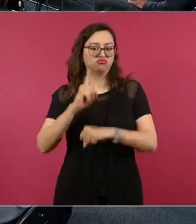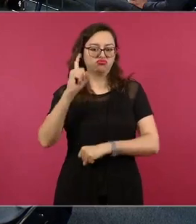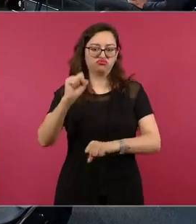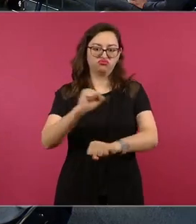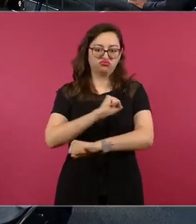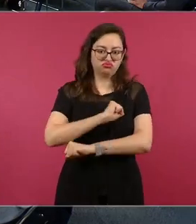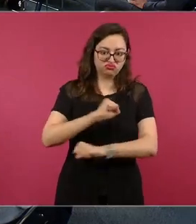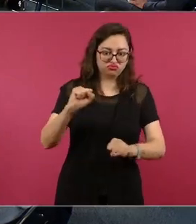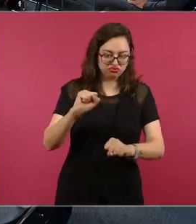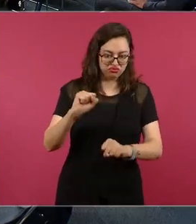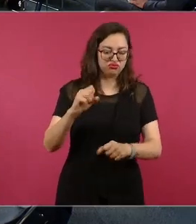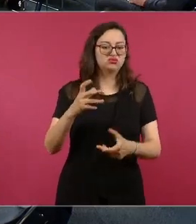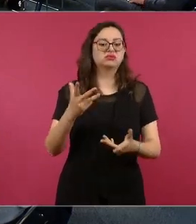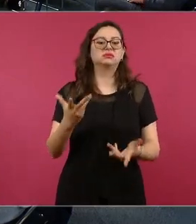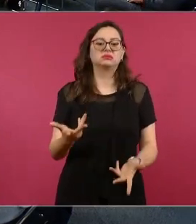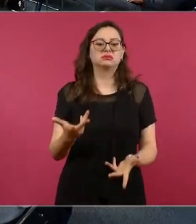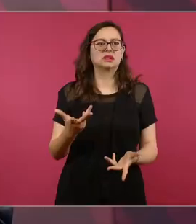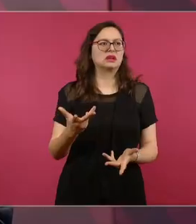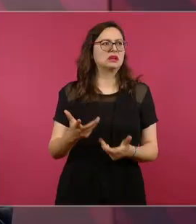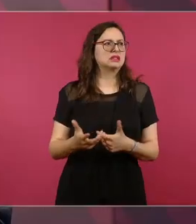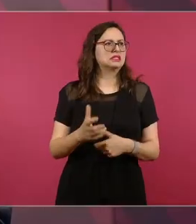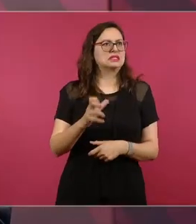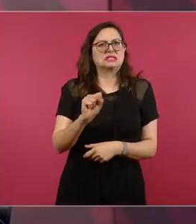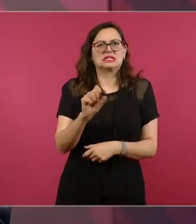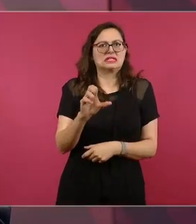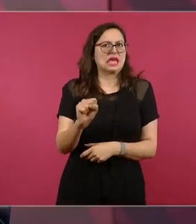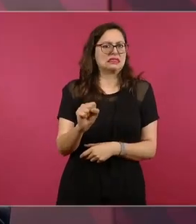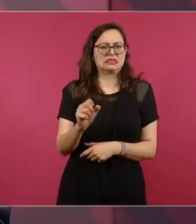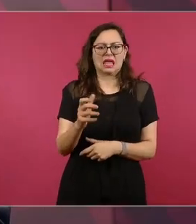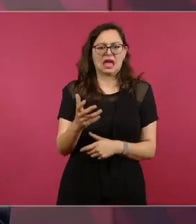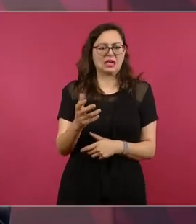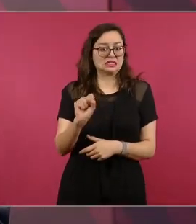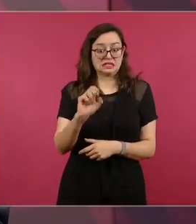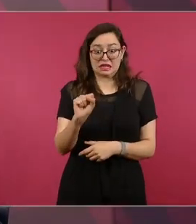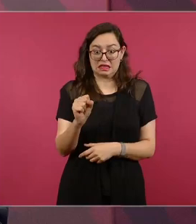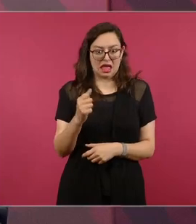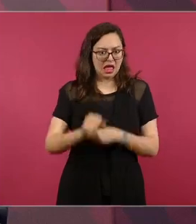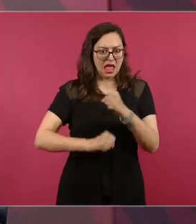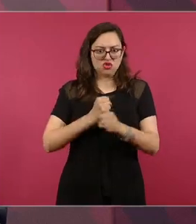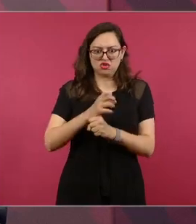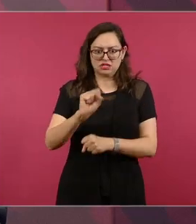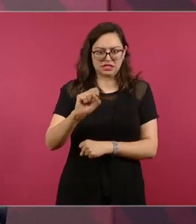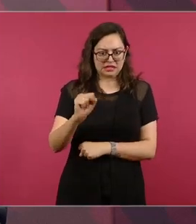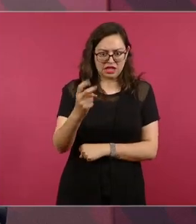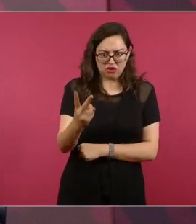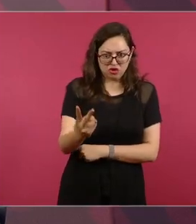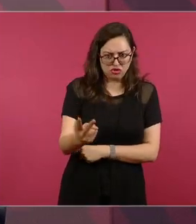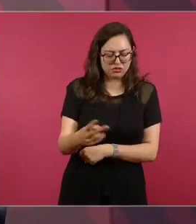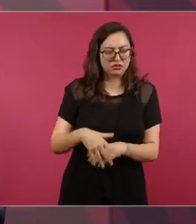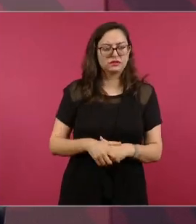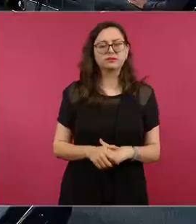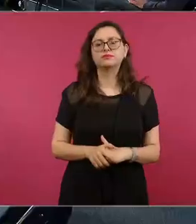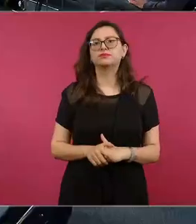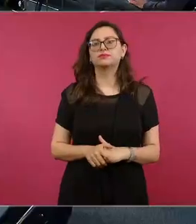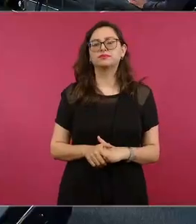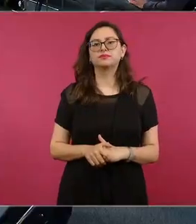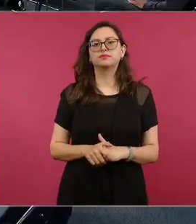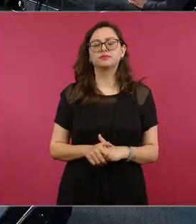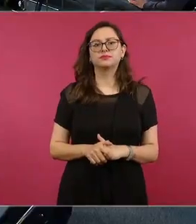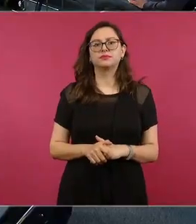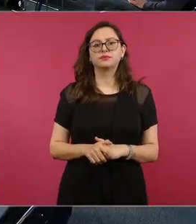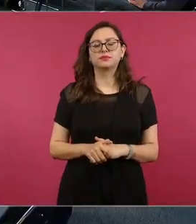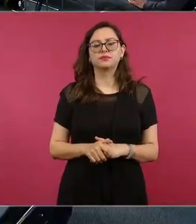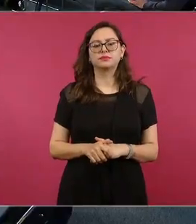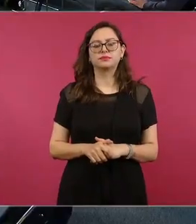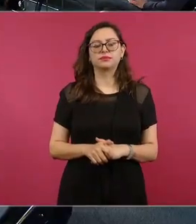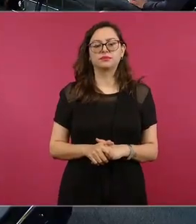fue en los sesenta y tantos ¿no? sesenta y dos sí este